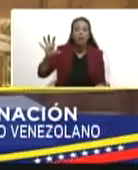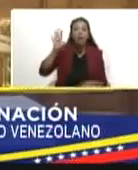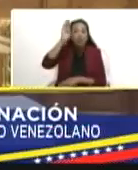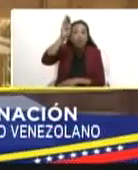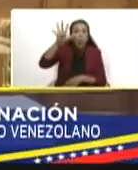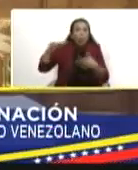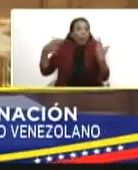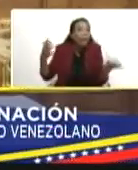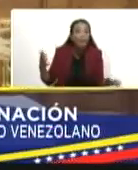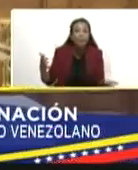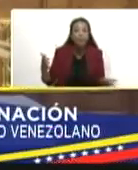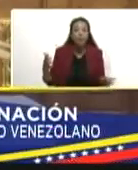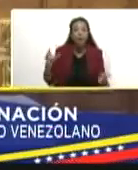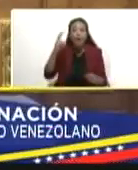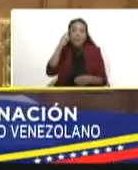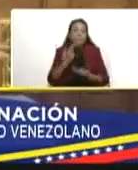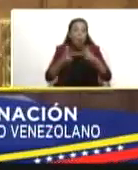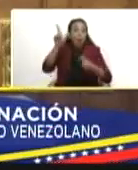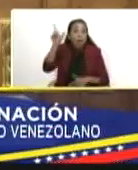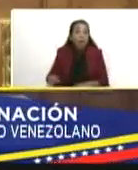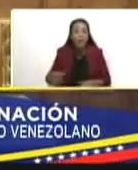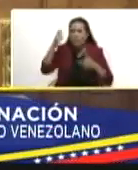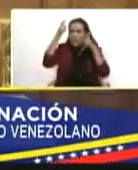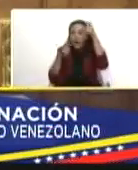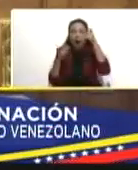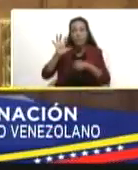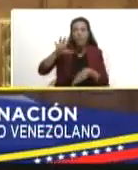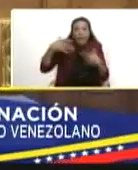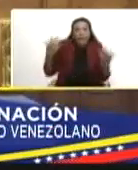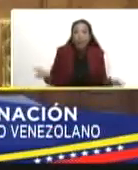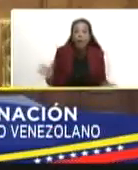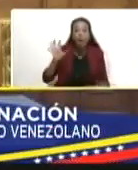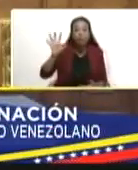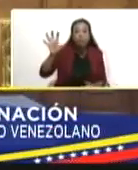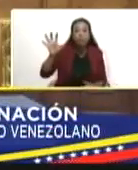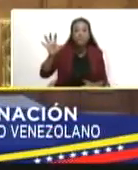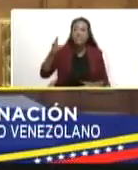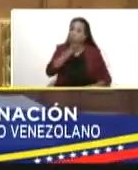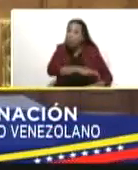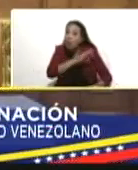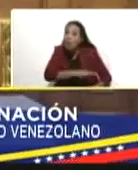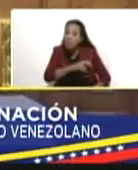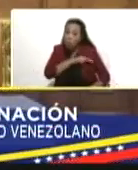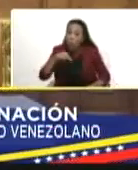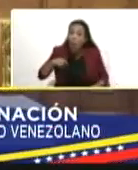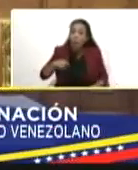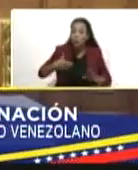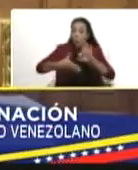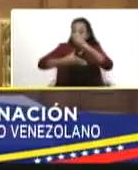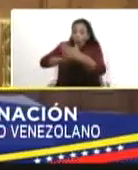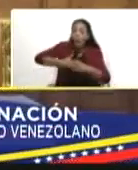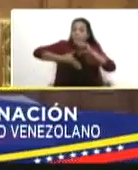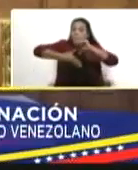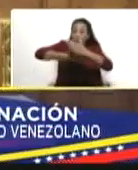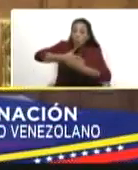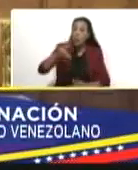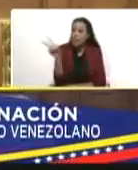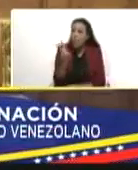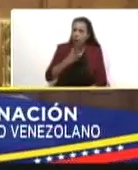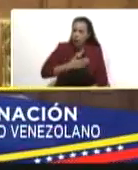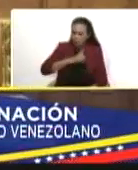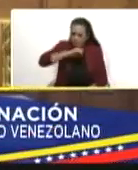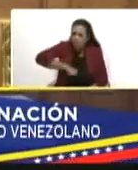futuro y Bolívar y Chávez y el socialismo nuestro americano nuestro